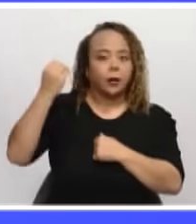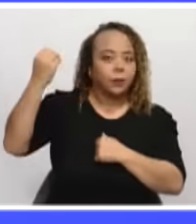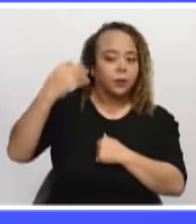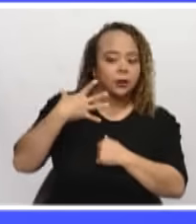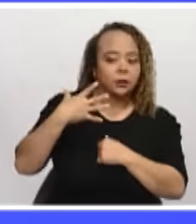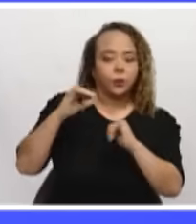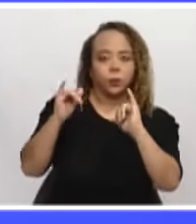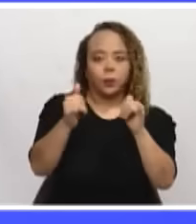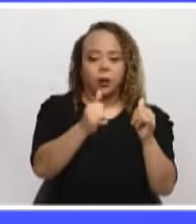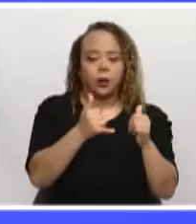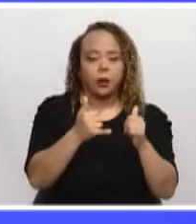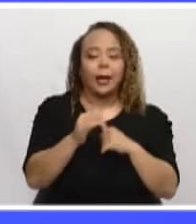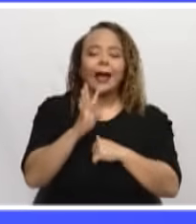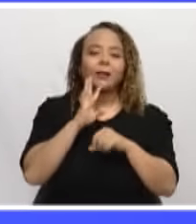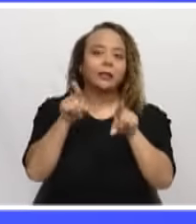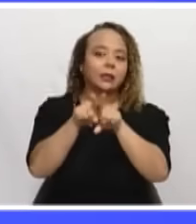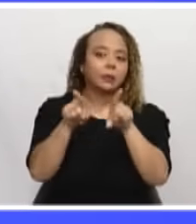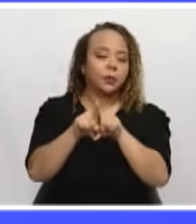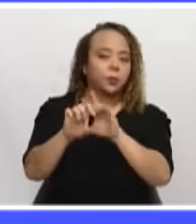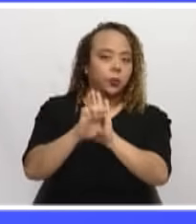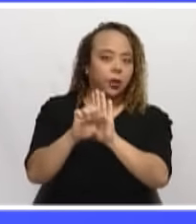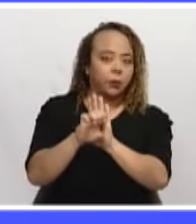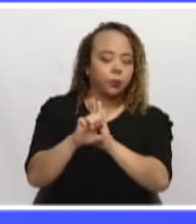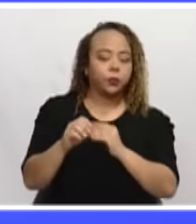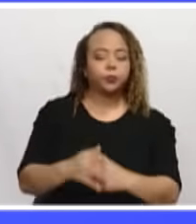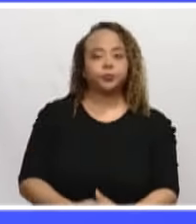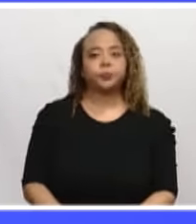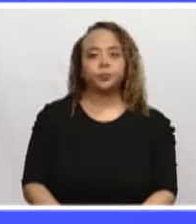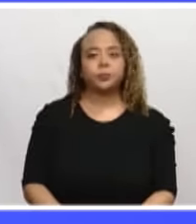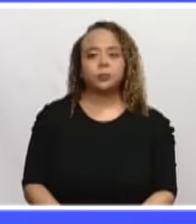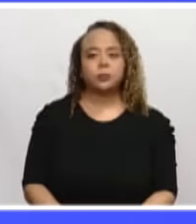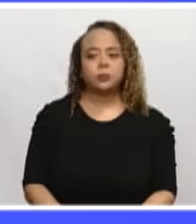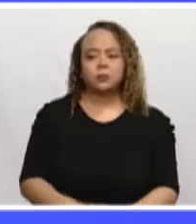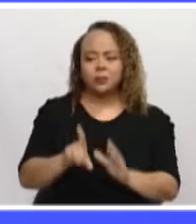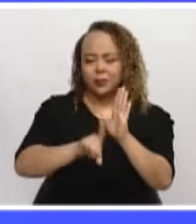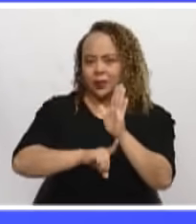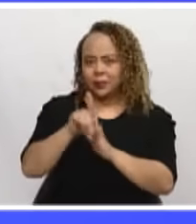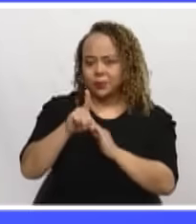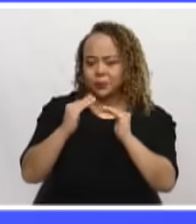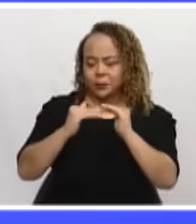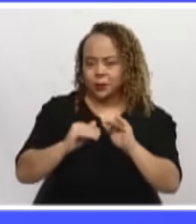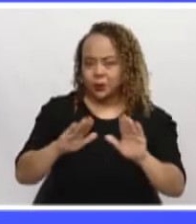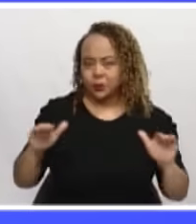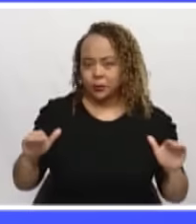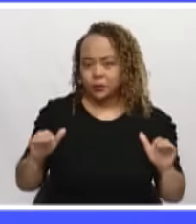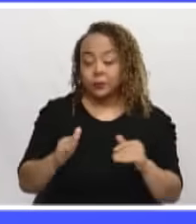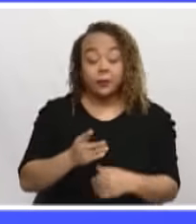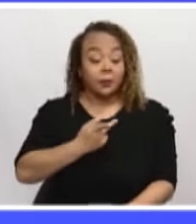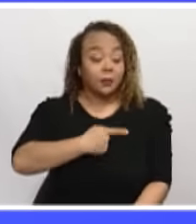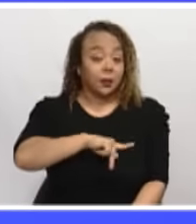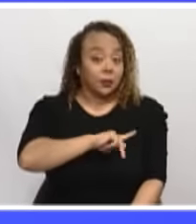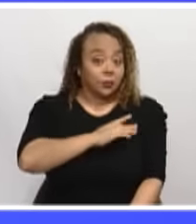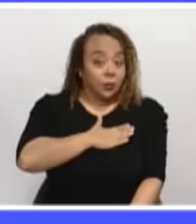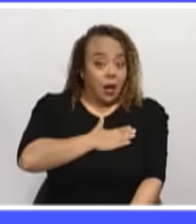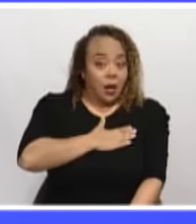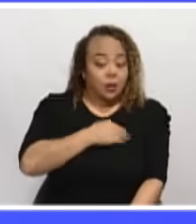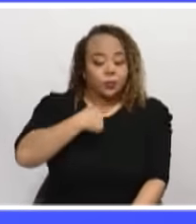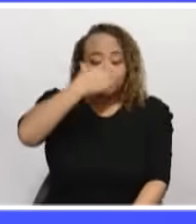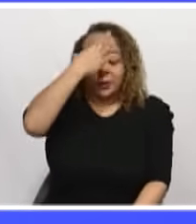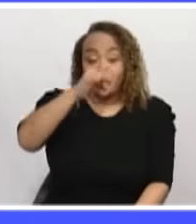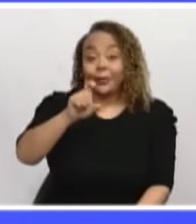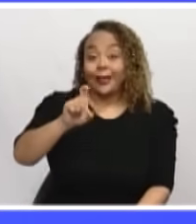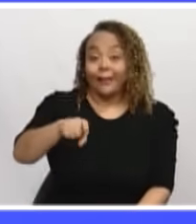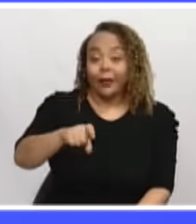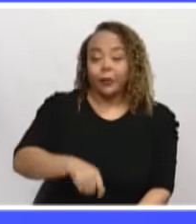en los que juegan hablan también por ejemplo de que sea un desarrollo en ligas Menores en lo personal yo creo que